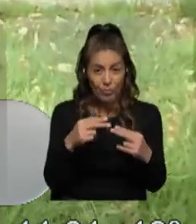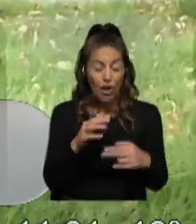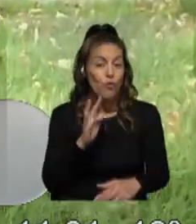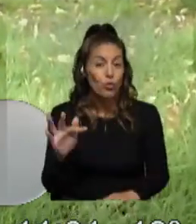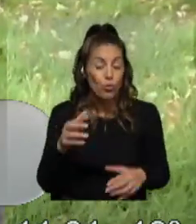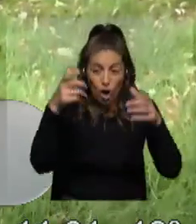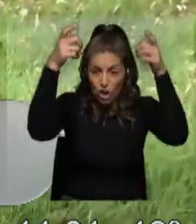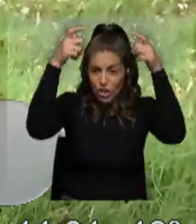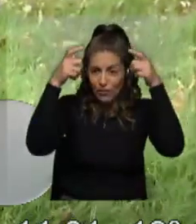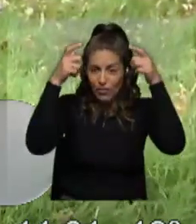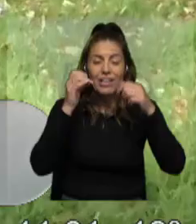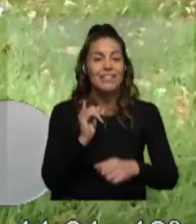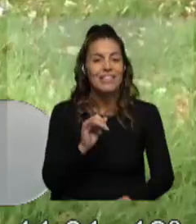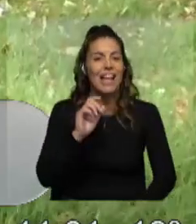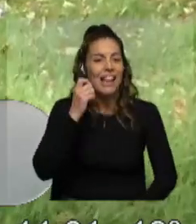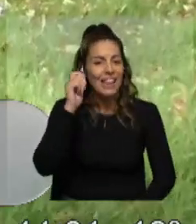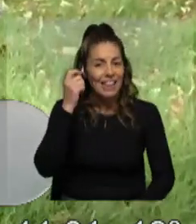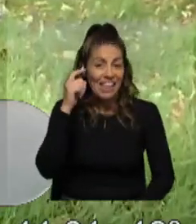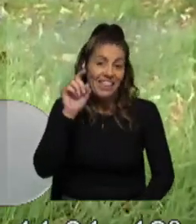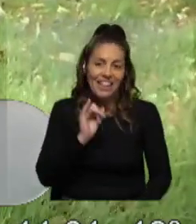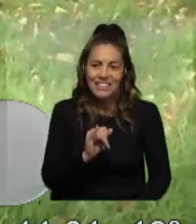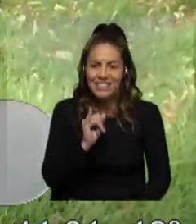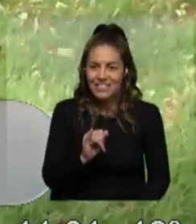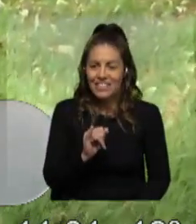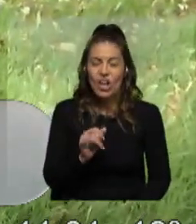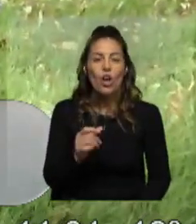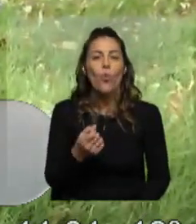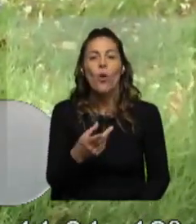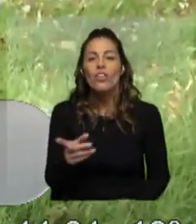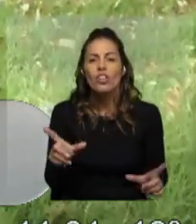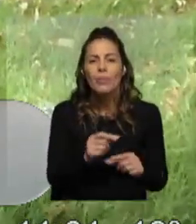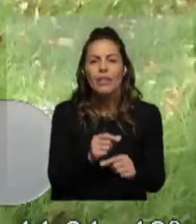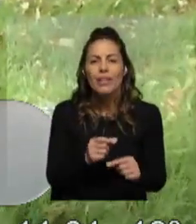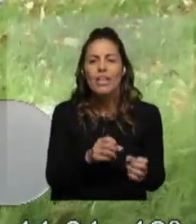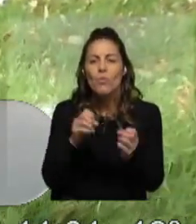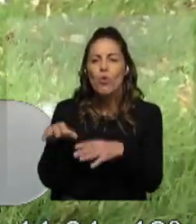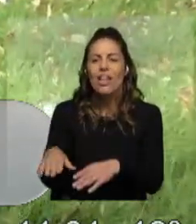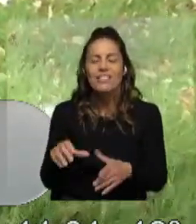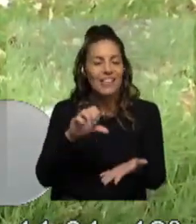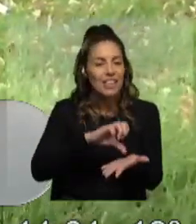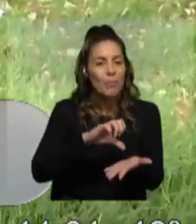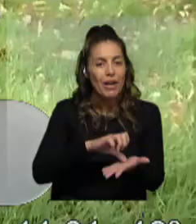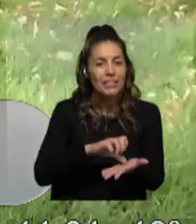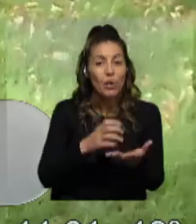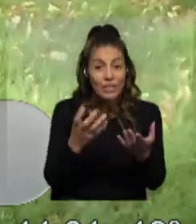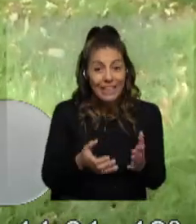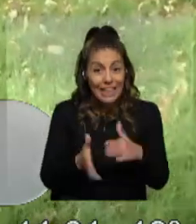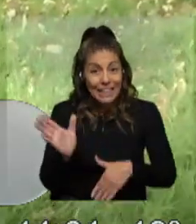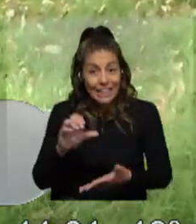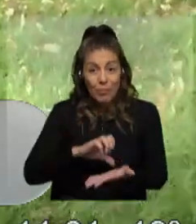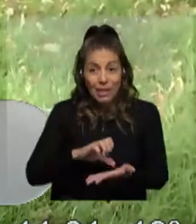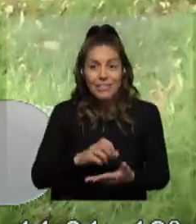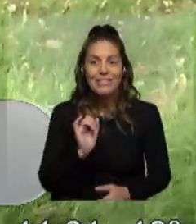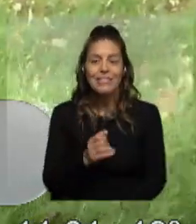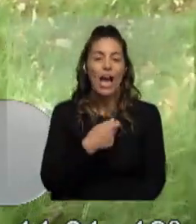idea. Es la idea meterle, irla llevando de a poco. ¿Cuándo terminaríamos eso? Mudarse del país, esa es otra. Ah, ¿usted se quiere ir del país? A